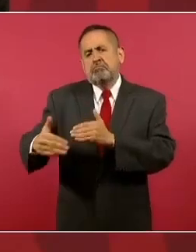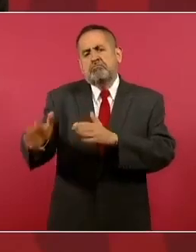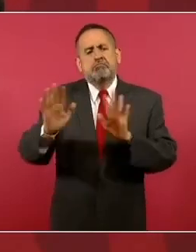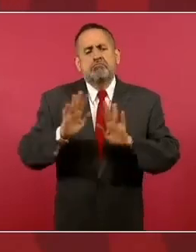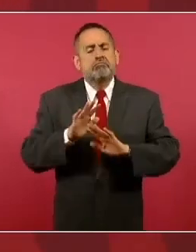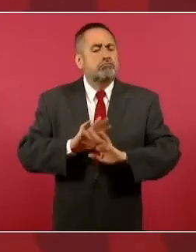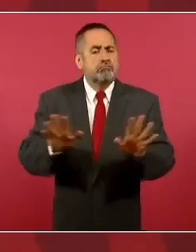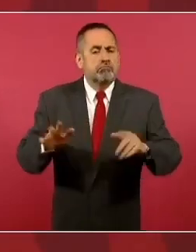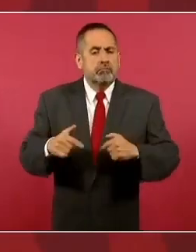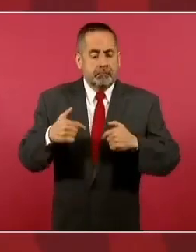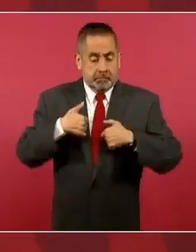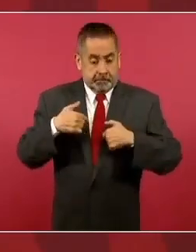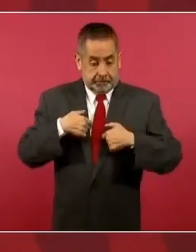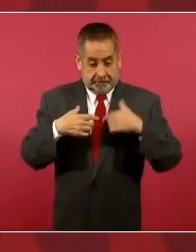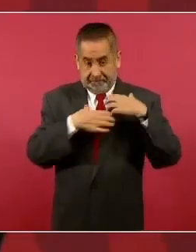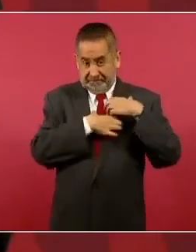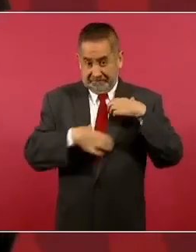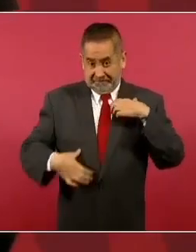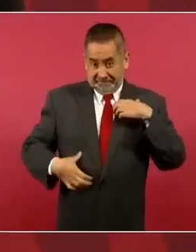yo entregando